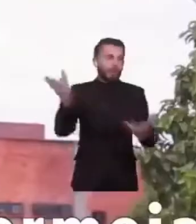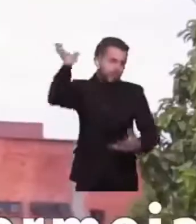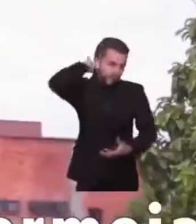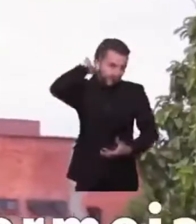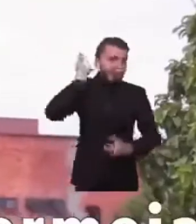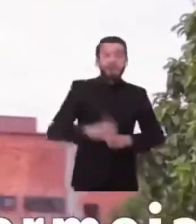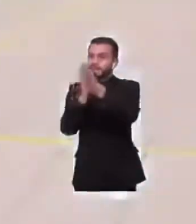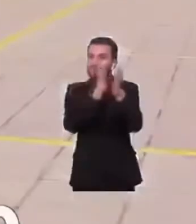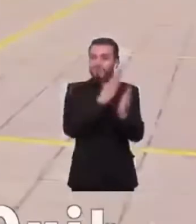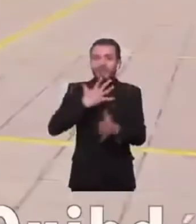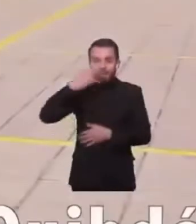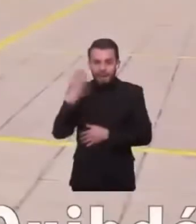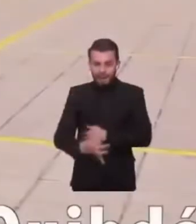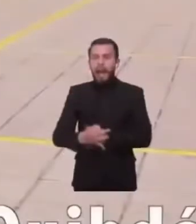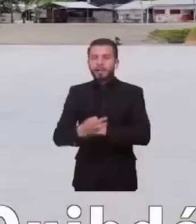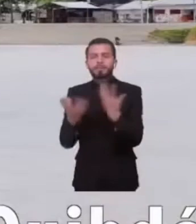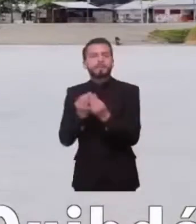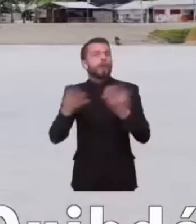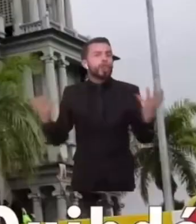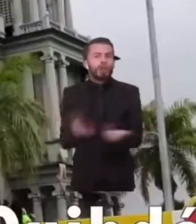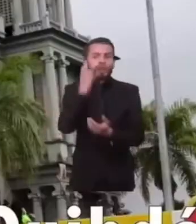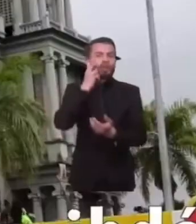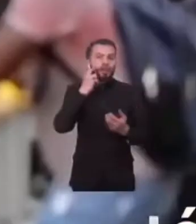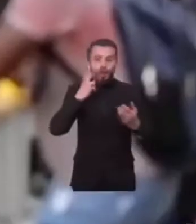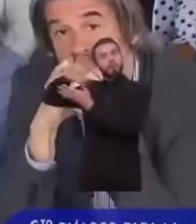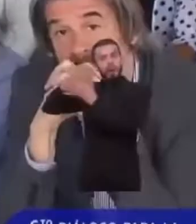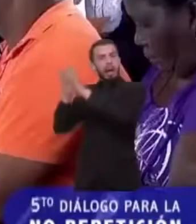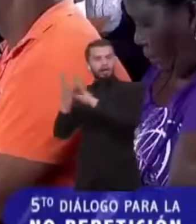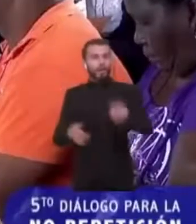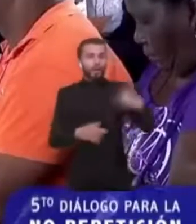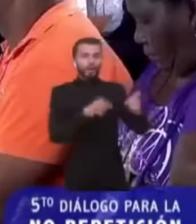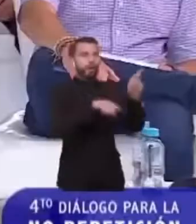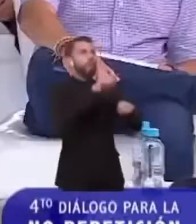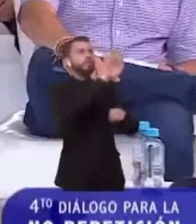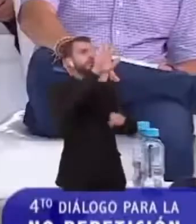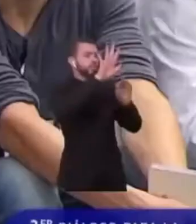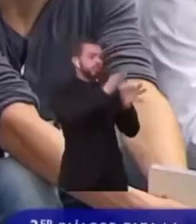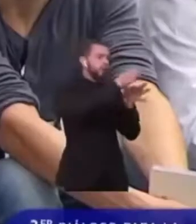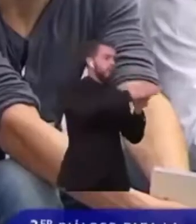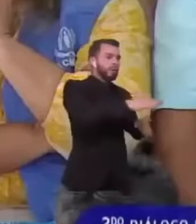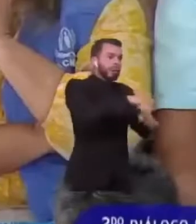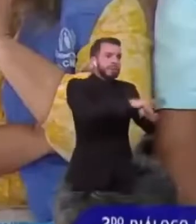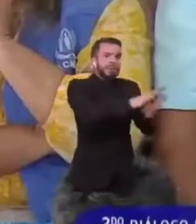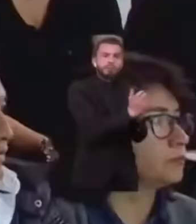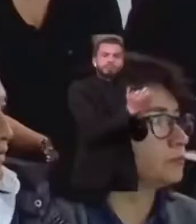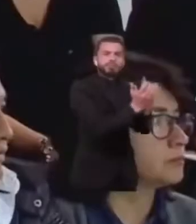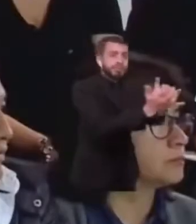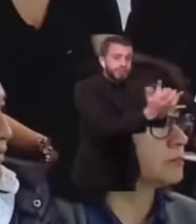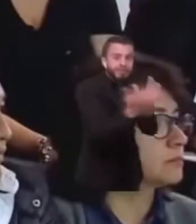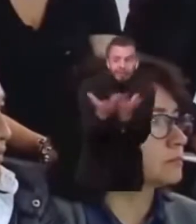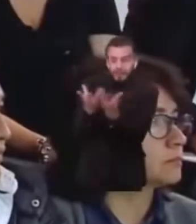Barranca Bermeja y Quibdó. Estos espacios buscaron reafirmar la relevancia de